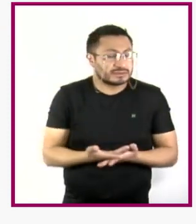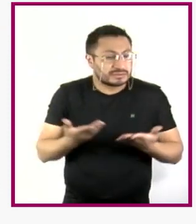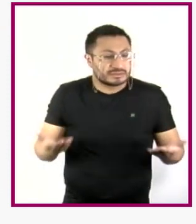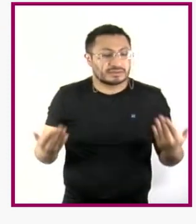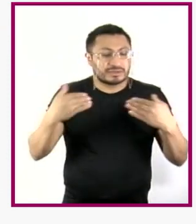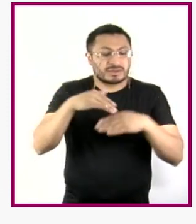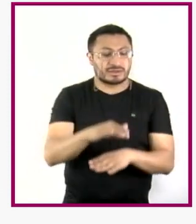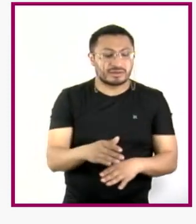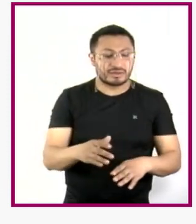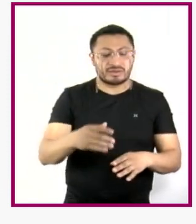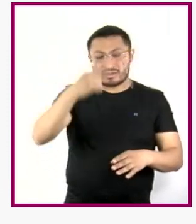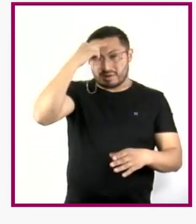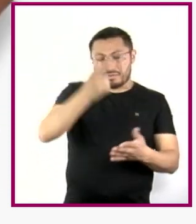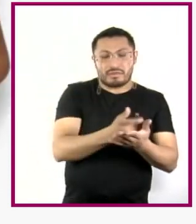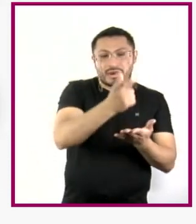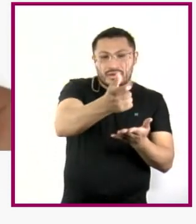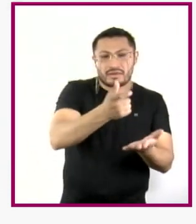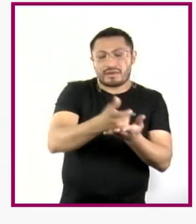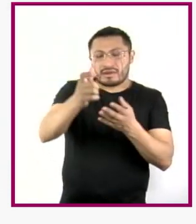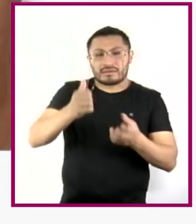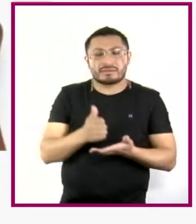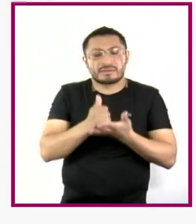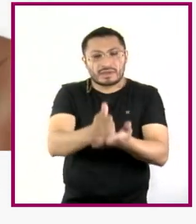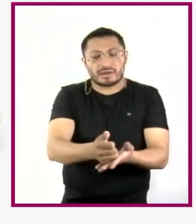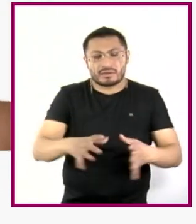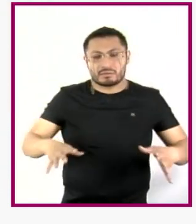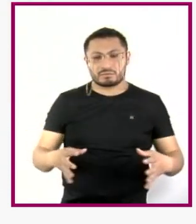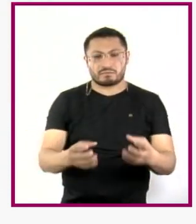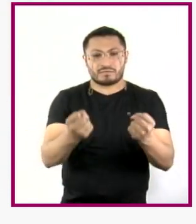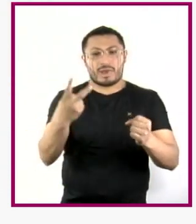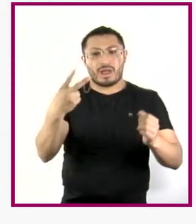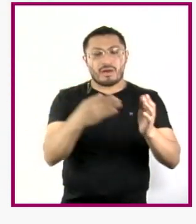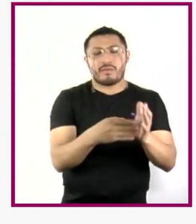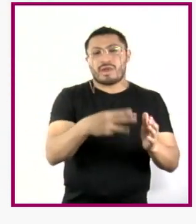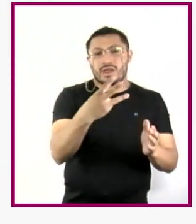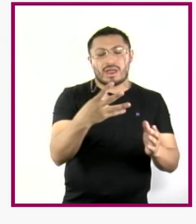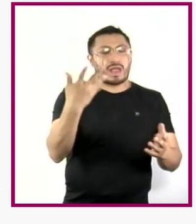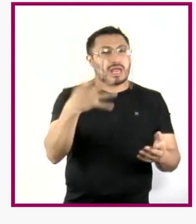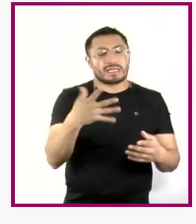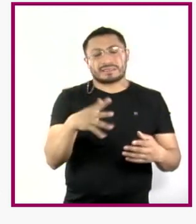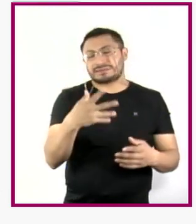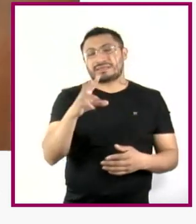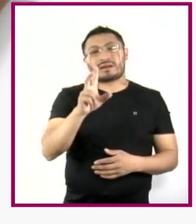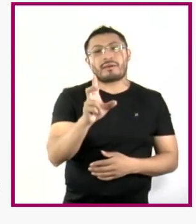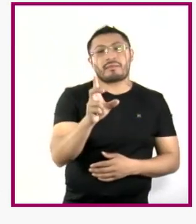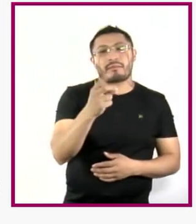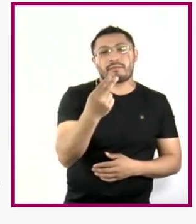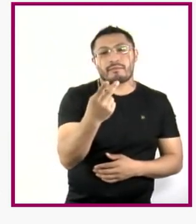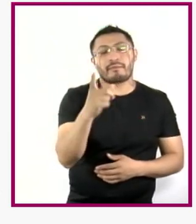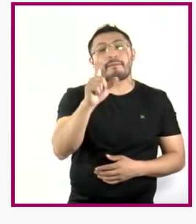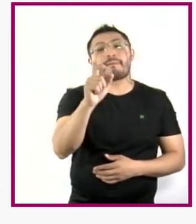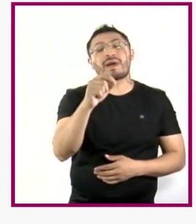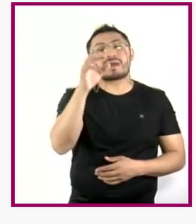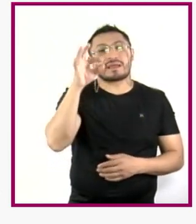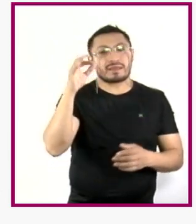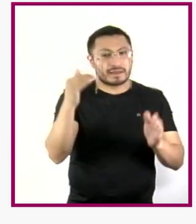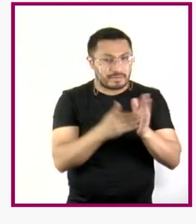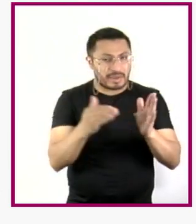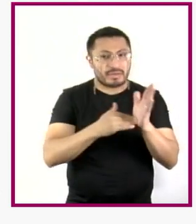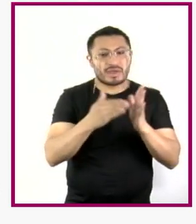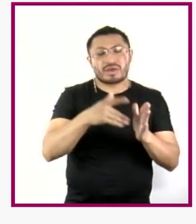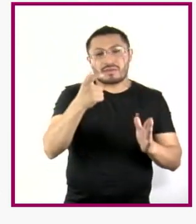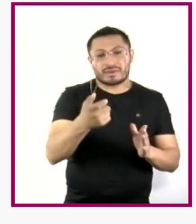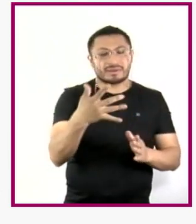erogaciones destinadas a la remediación, en 2003 representaron 20 mil millones de pesos y en 2014 alrededor